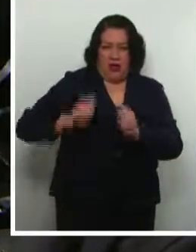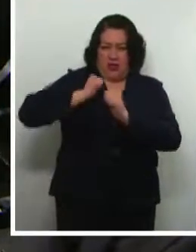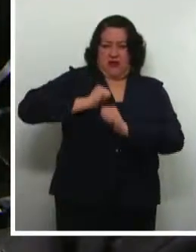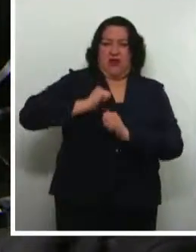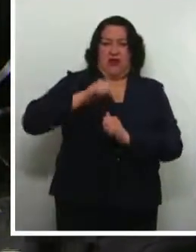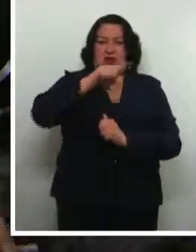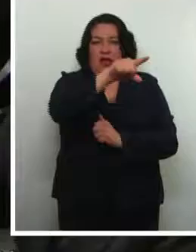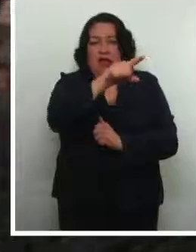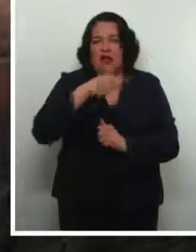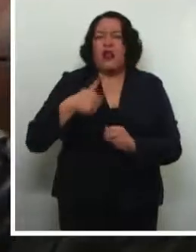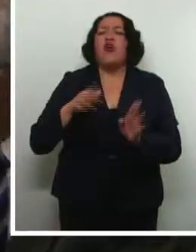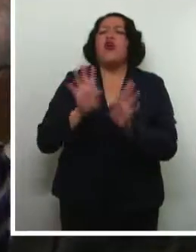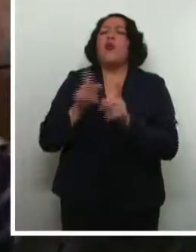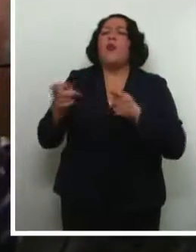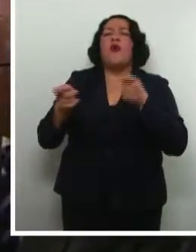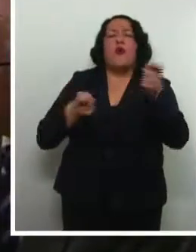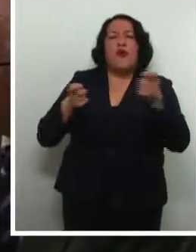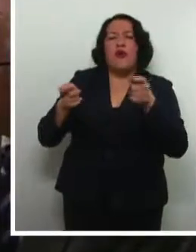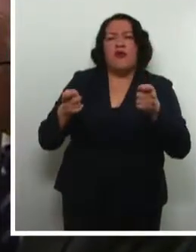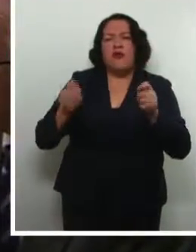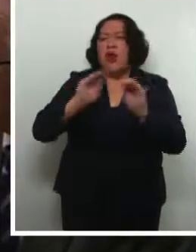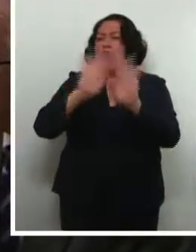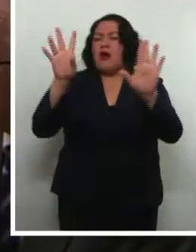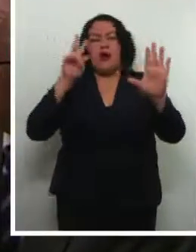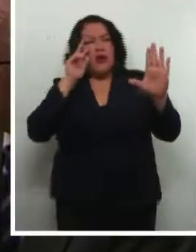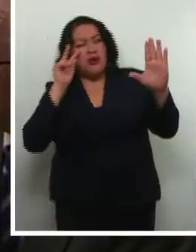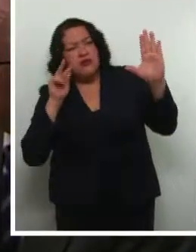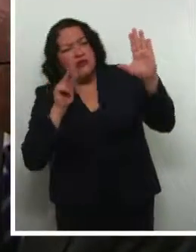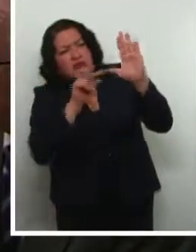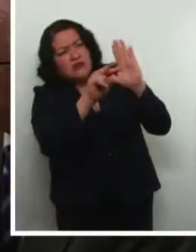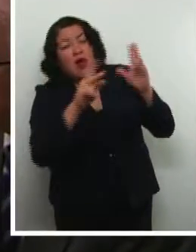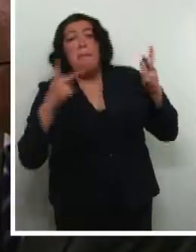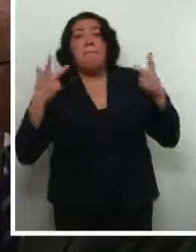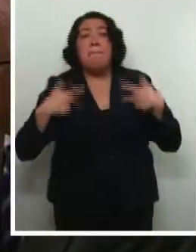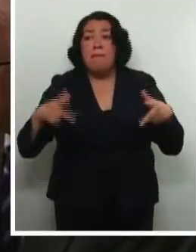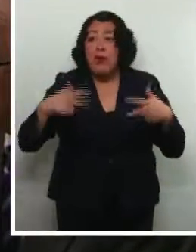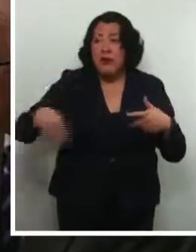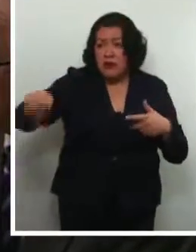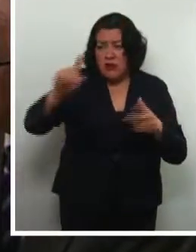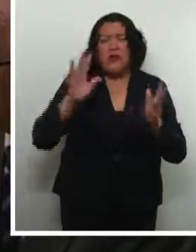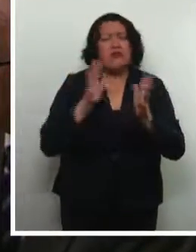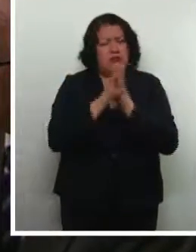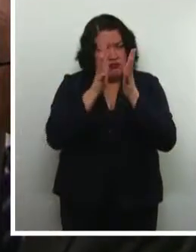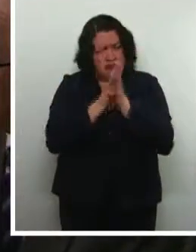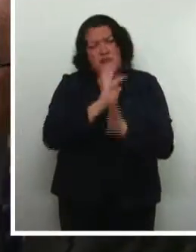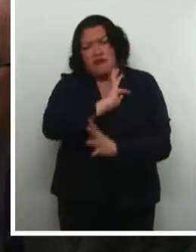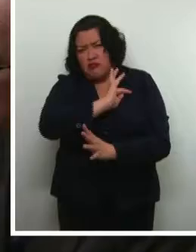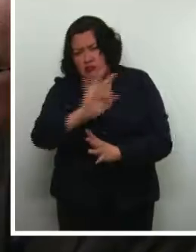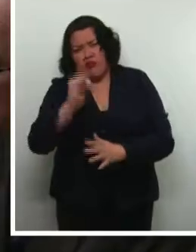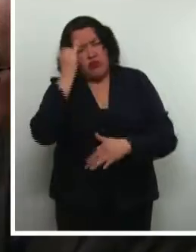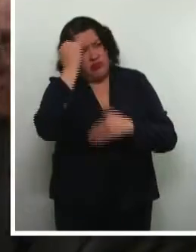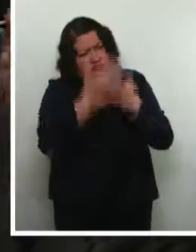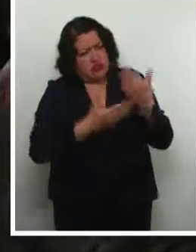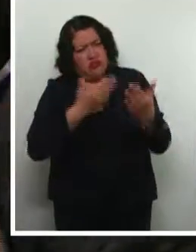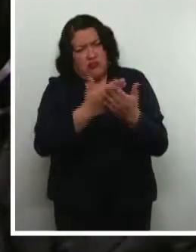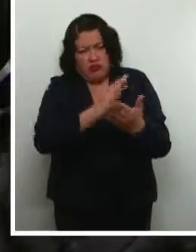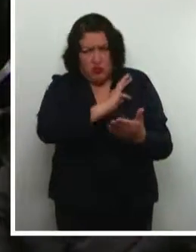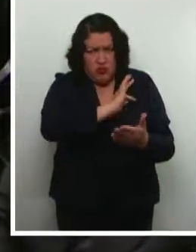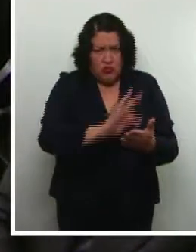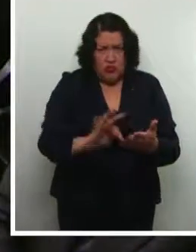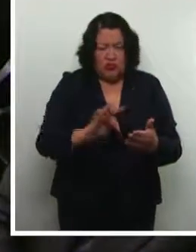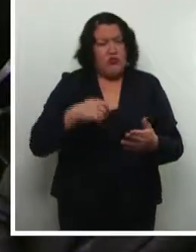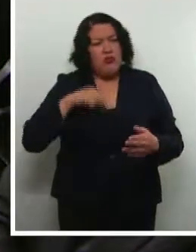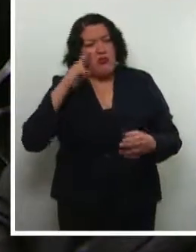formas de gobierno abierto que garanticen la participación social efectiva, amplia,